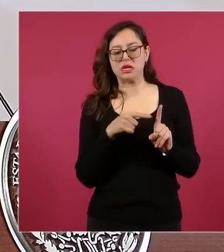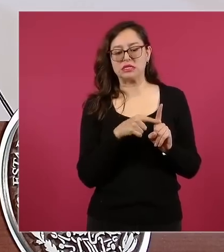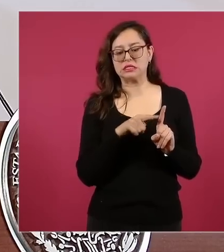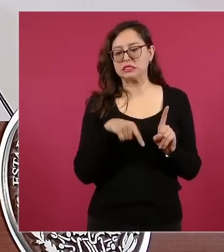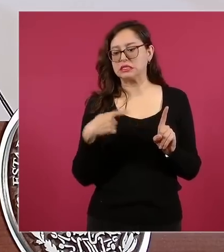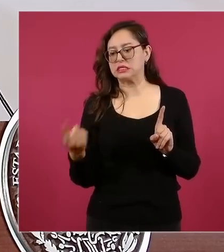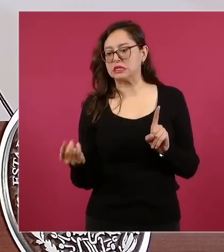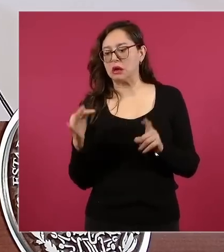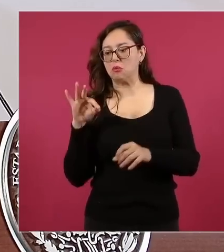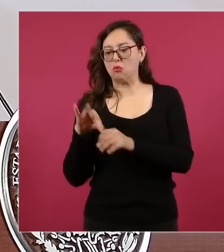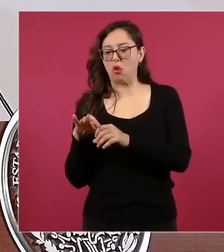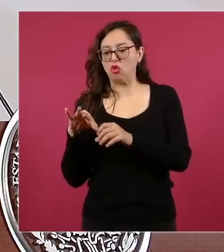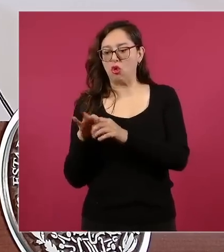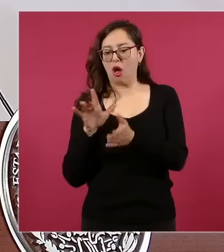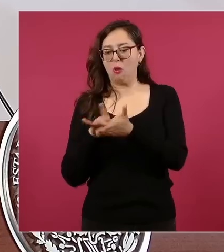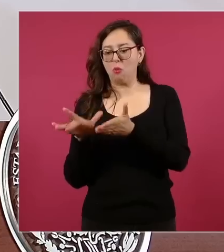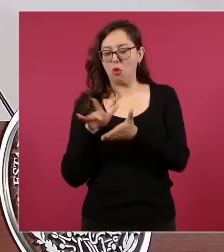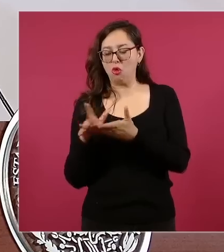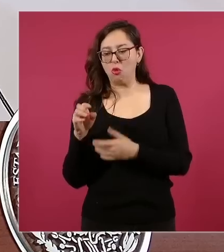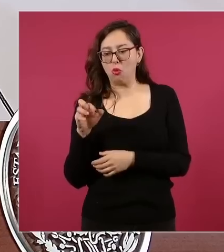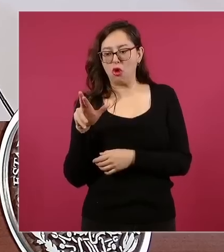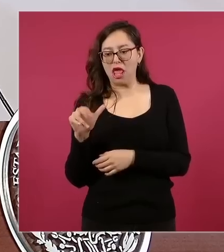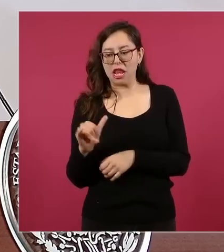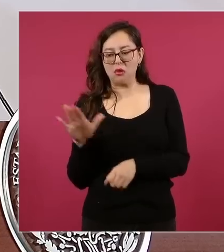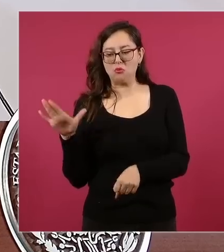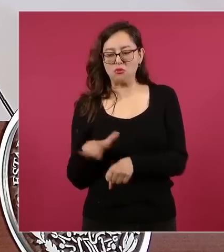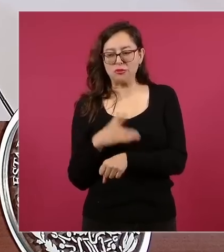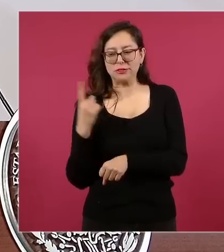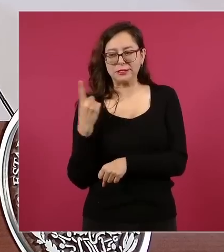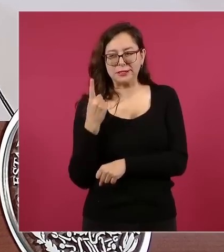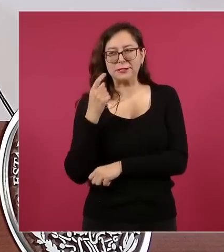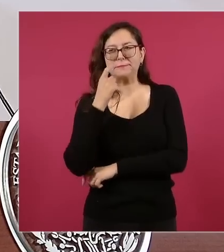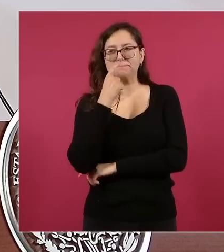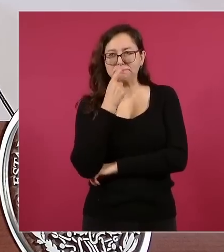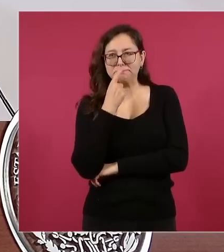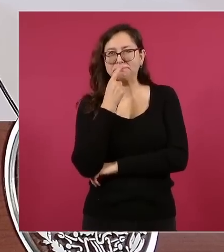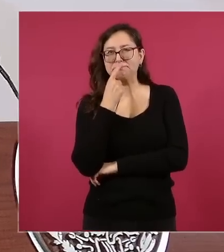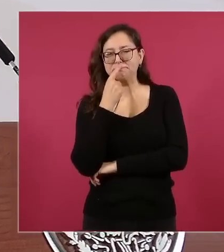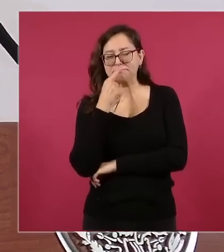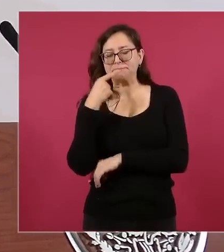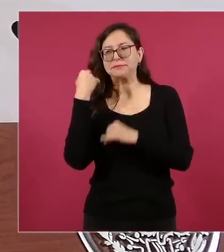Morena? Eso nada más. O sea, es